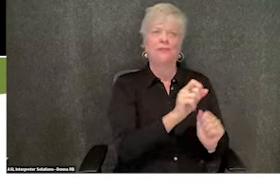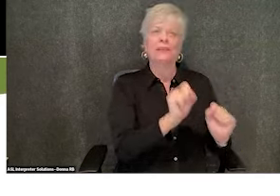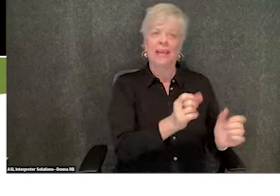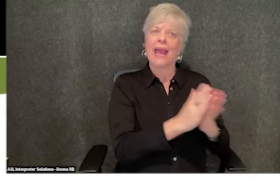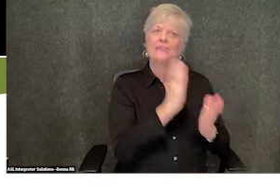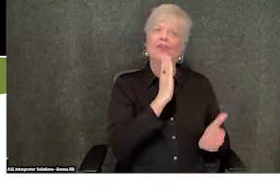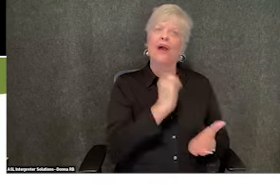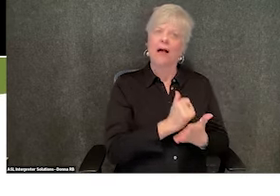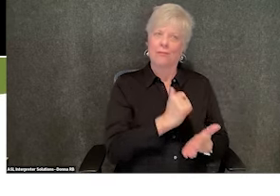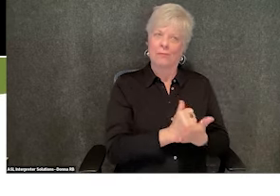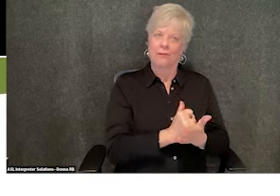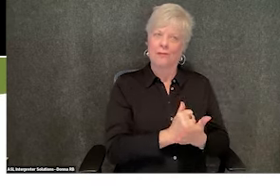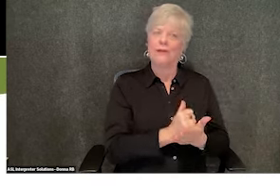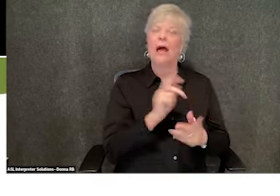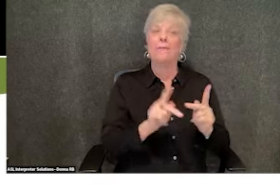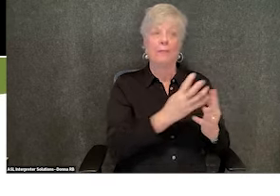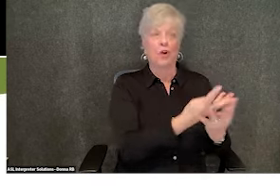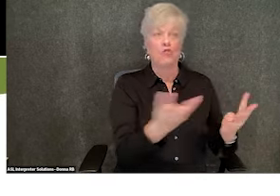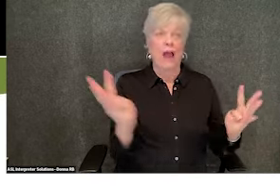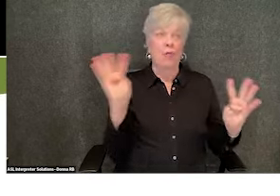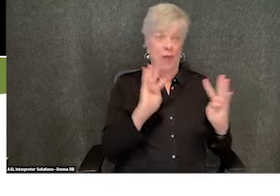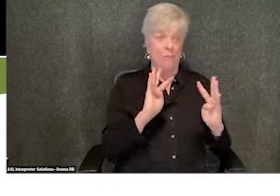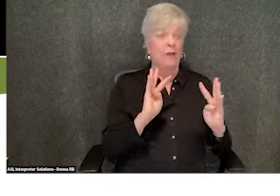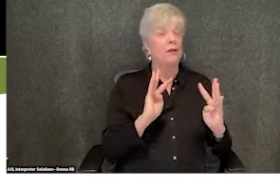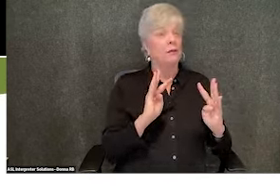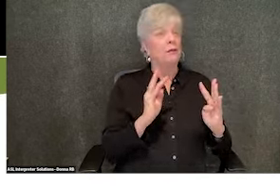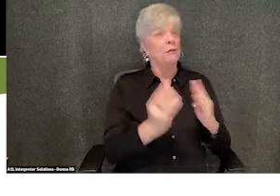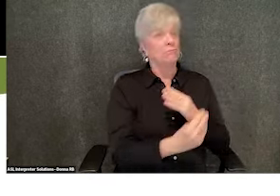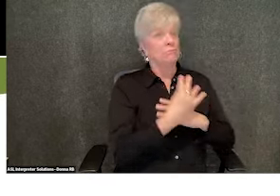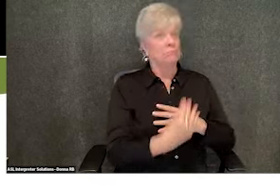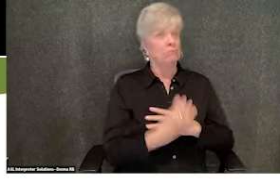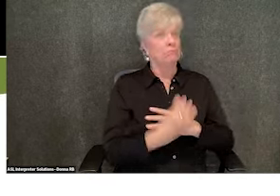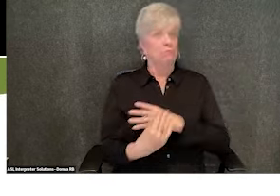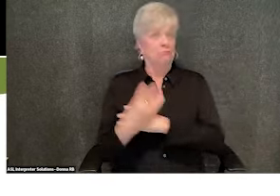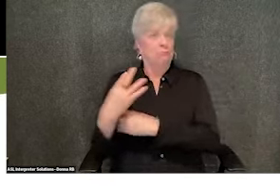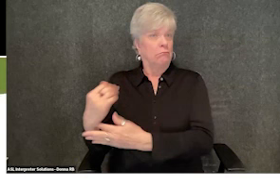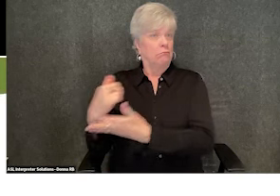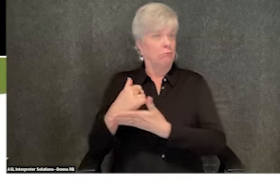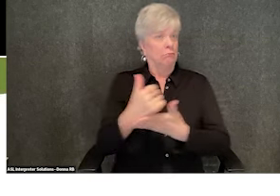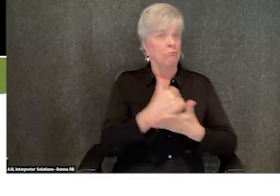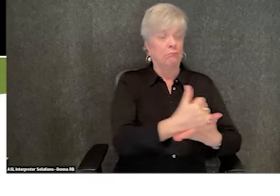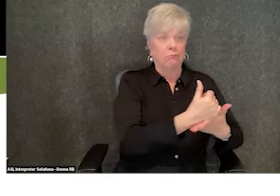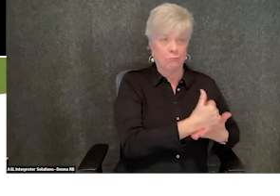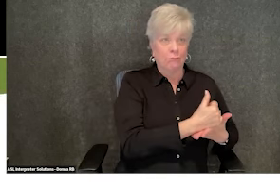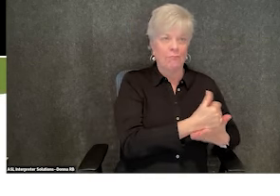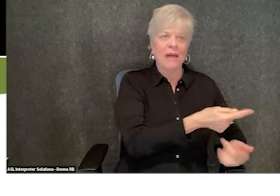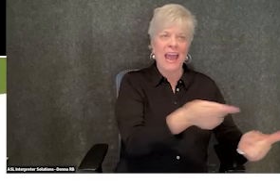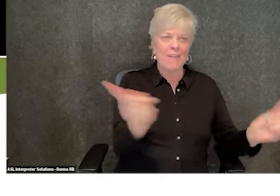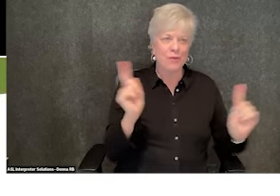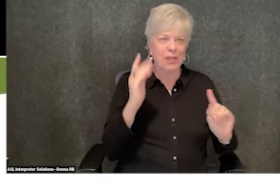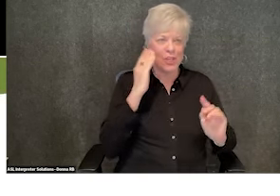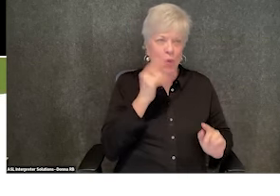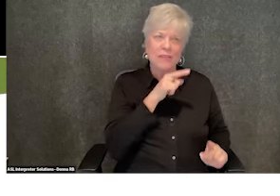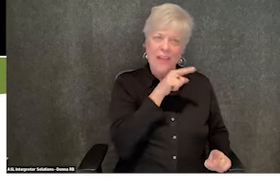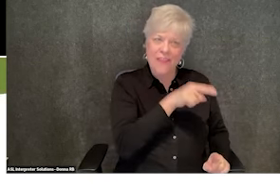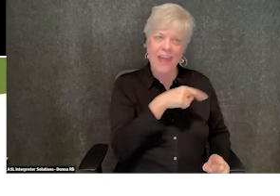necesitamos una fórmula legal para que las personas con discapacidades pueden pedir ayuda de las